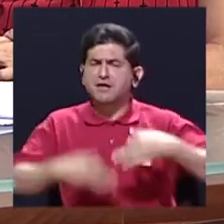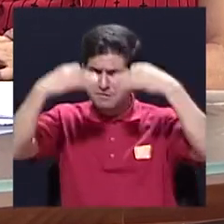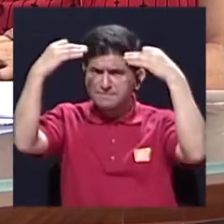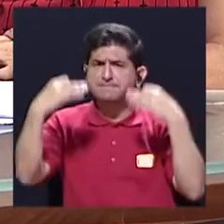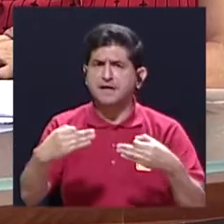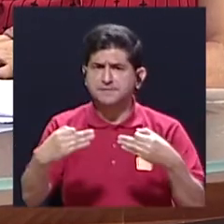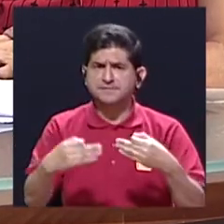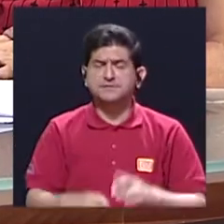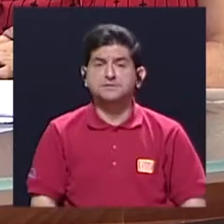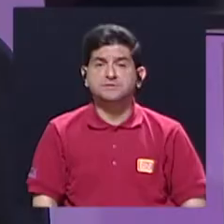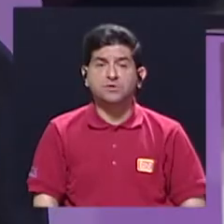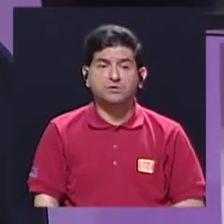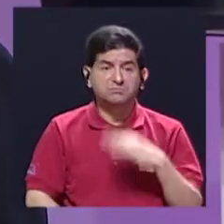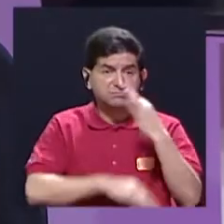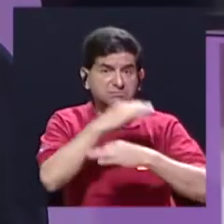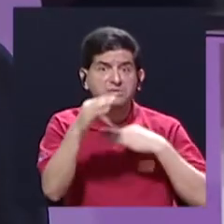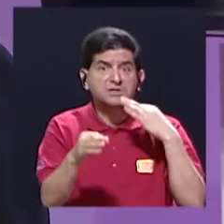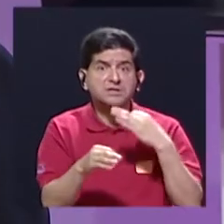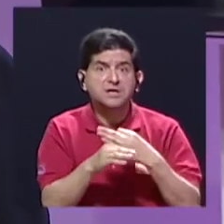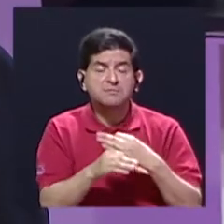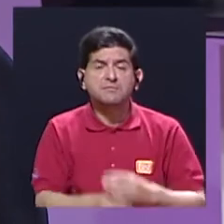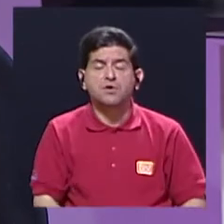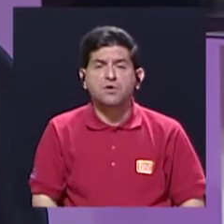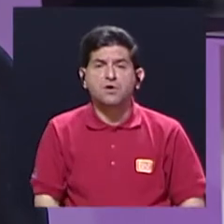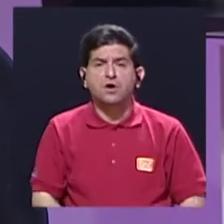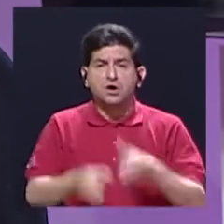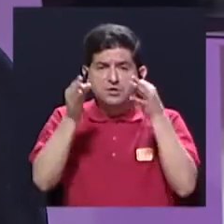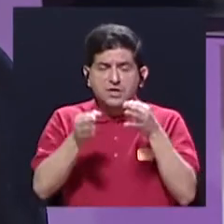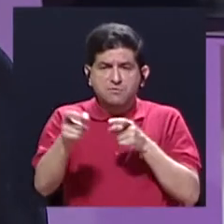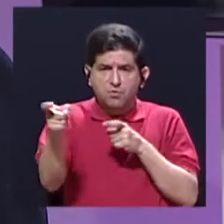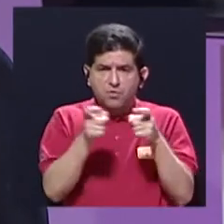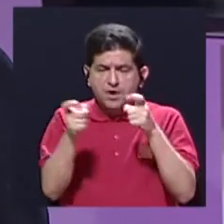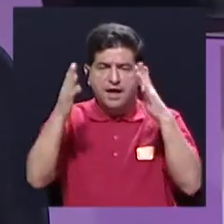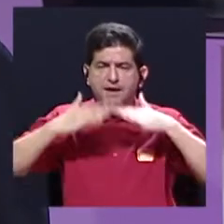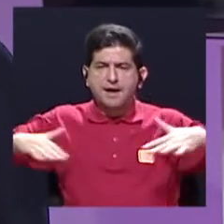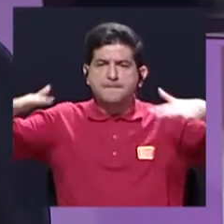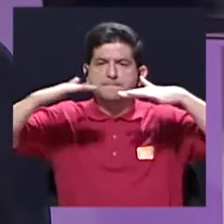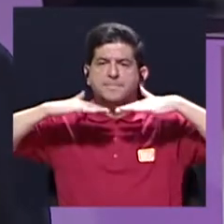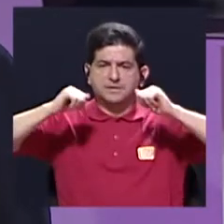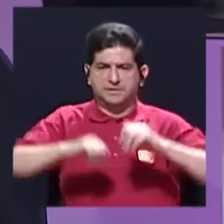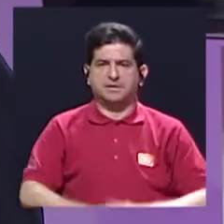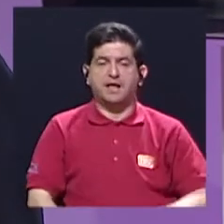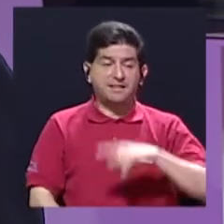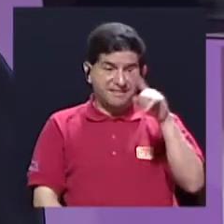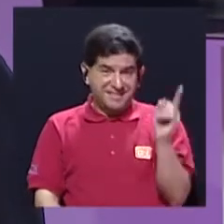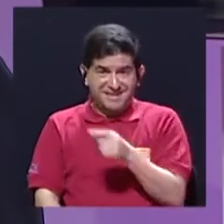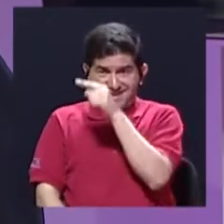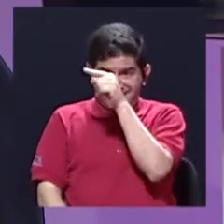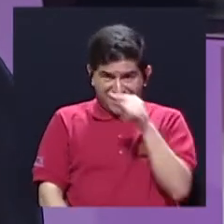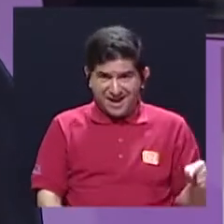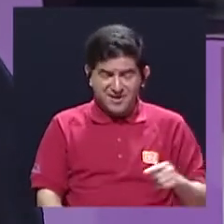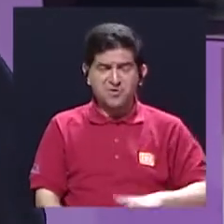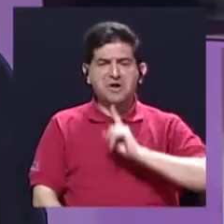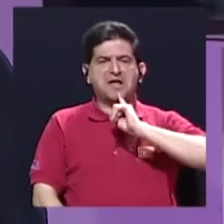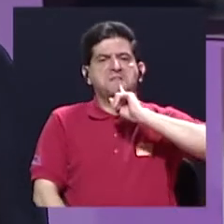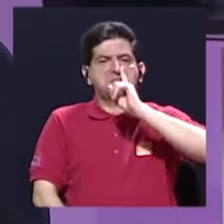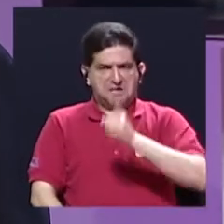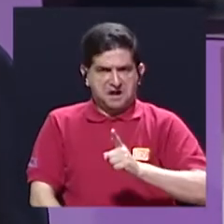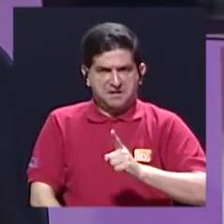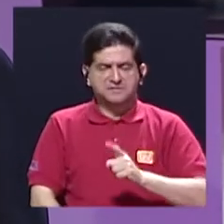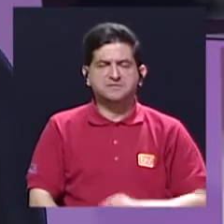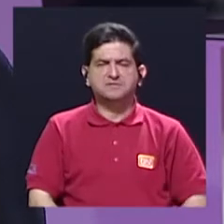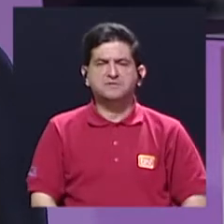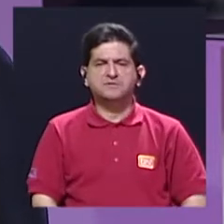resolución, nada más y nada menos que del Tribunal Administrativo Ambiental, anula una declaratoria